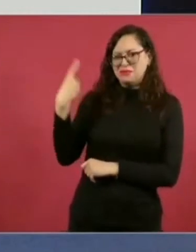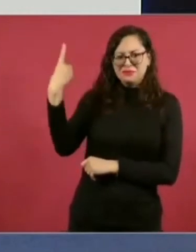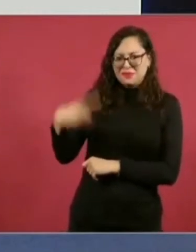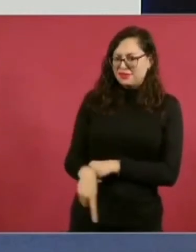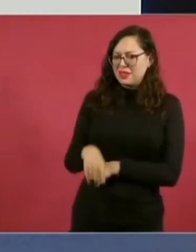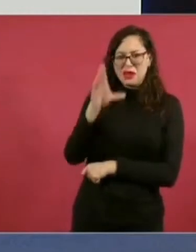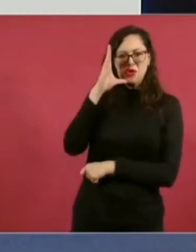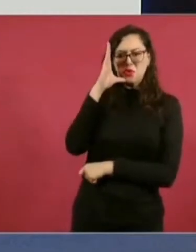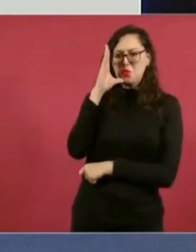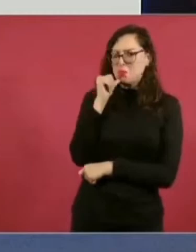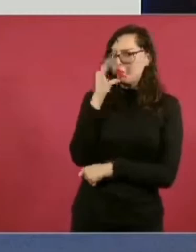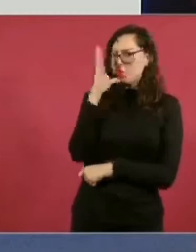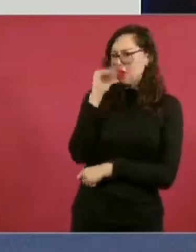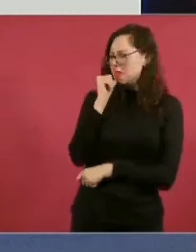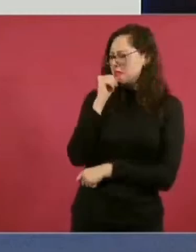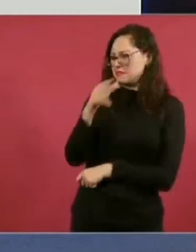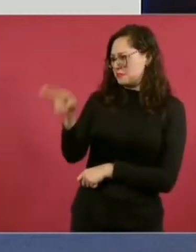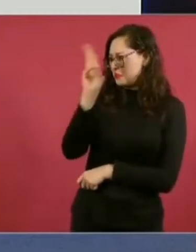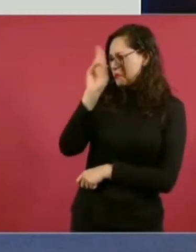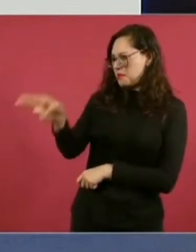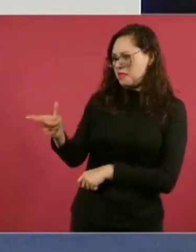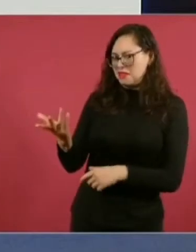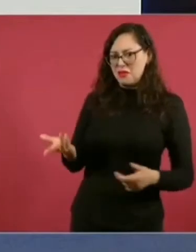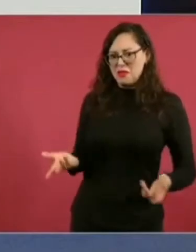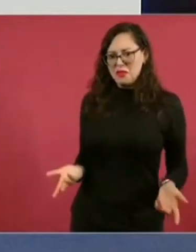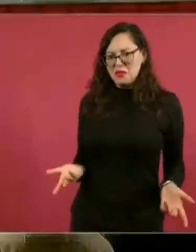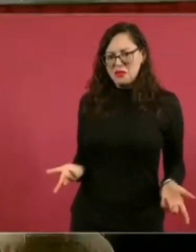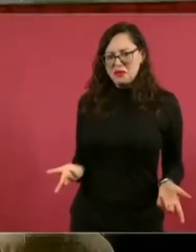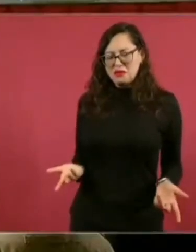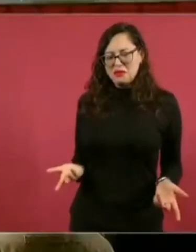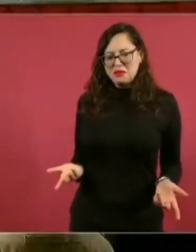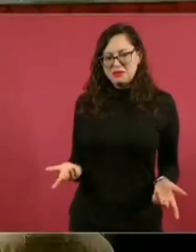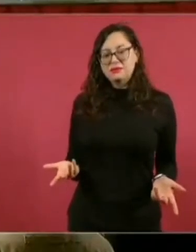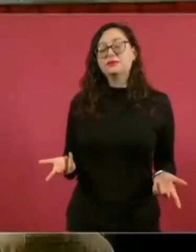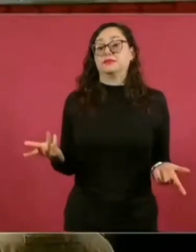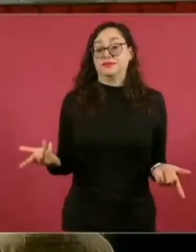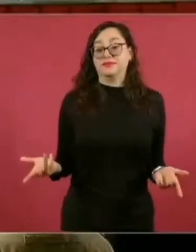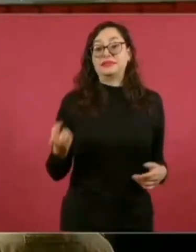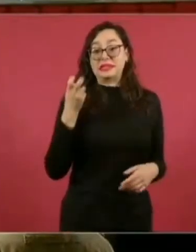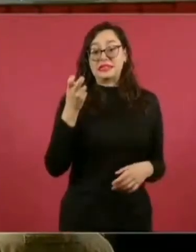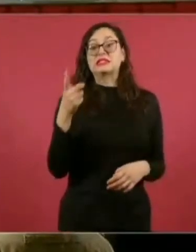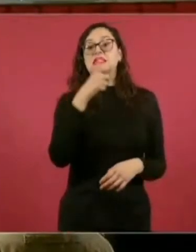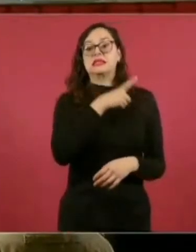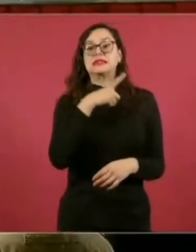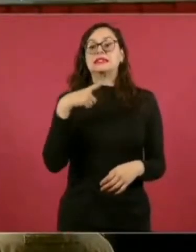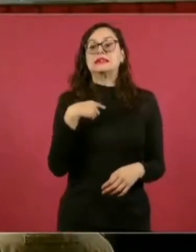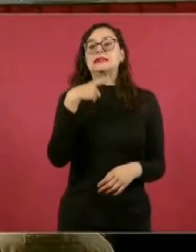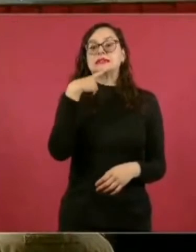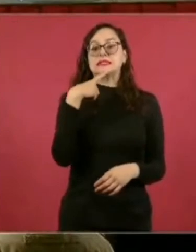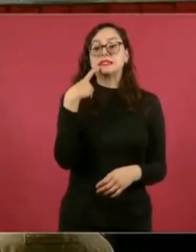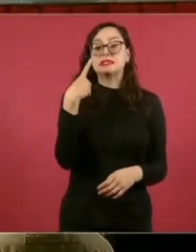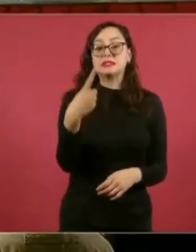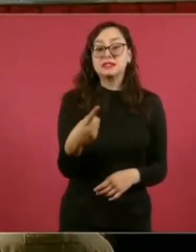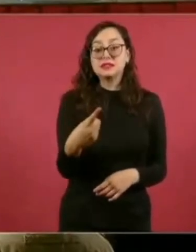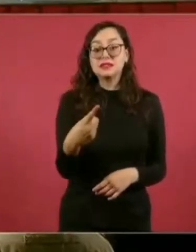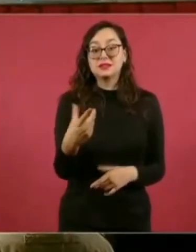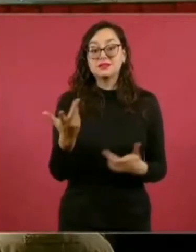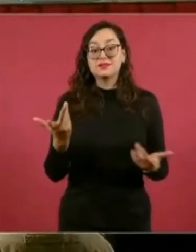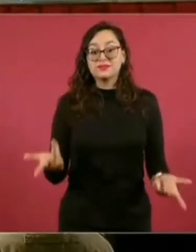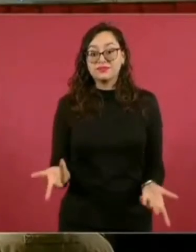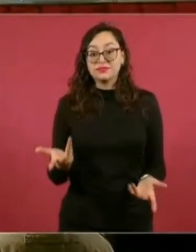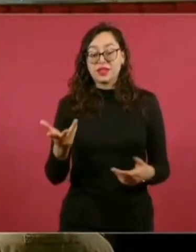tienes ninguna competencia. Vale la pena señalar que esta decisión se da unos días antes